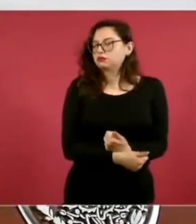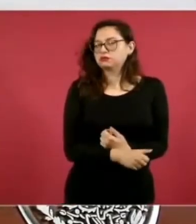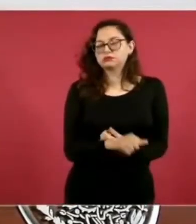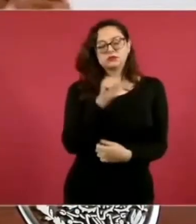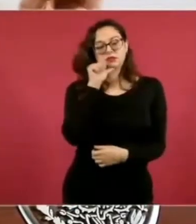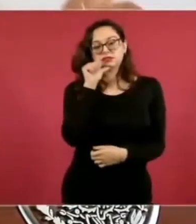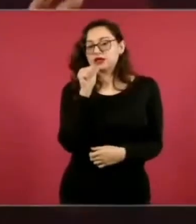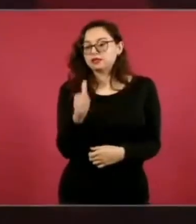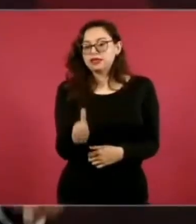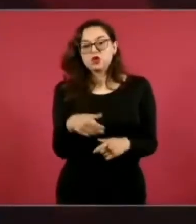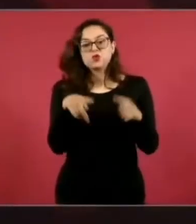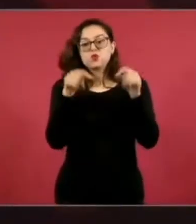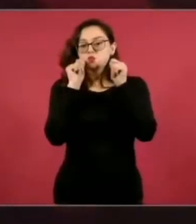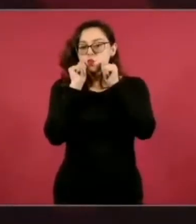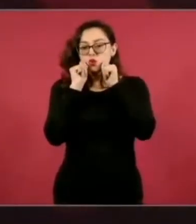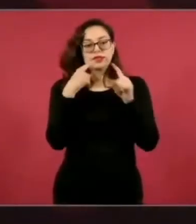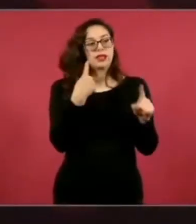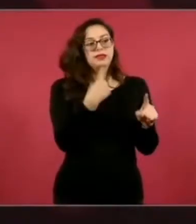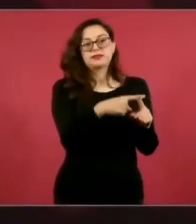a nadie,